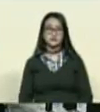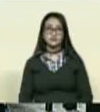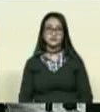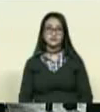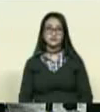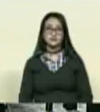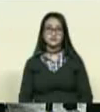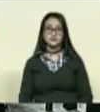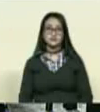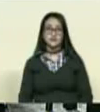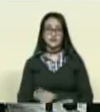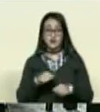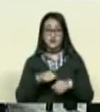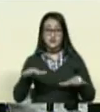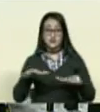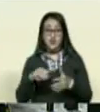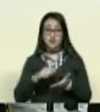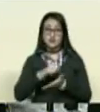Aquí está el comunicado.